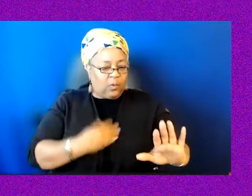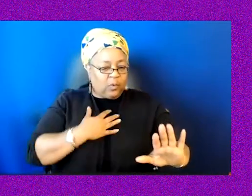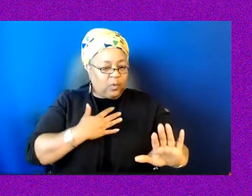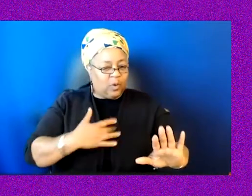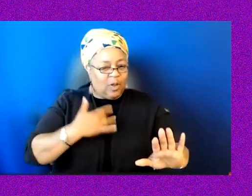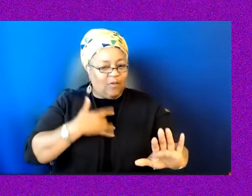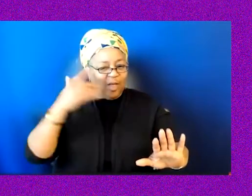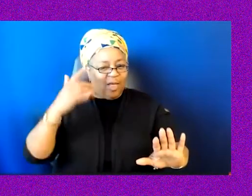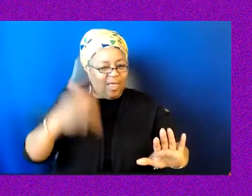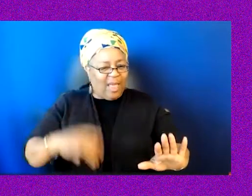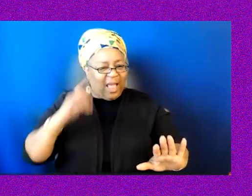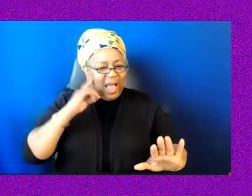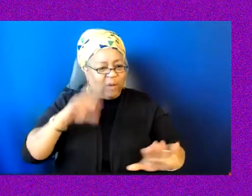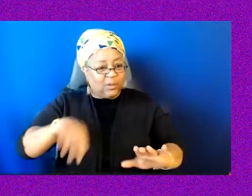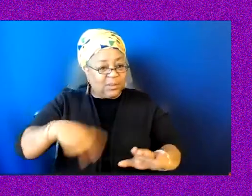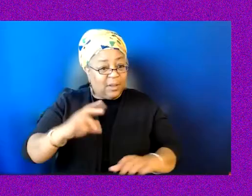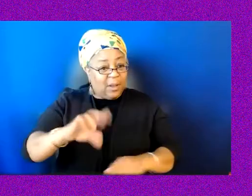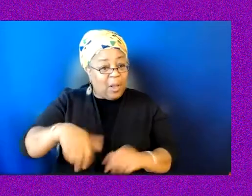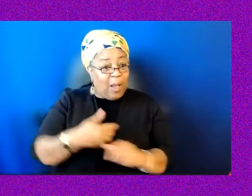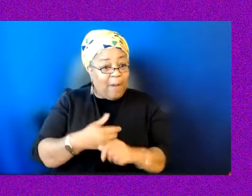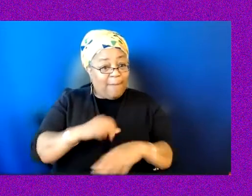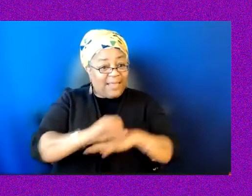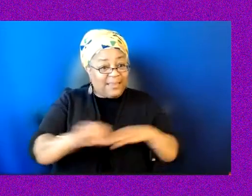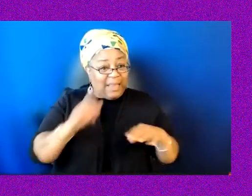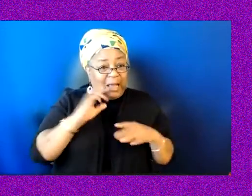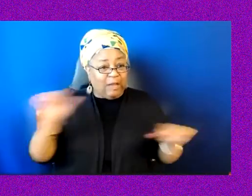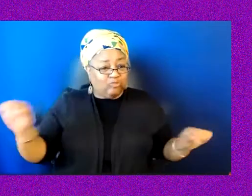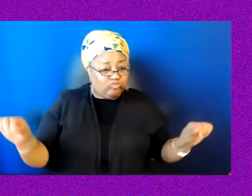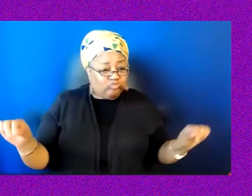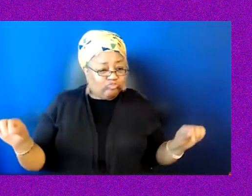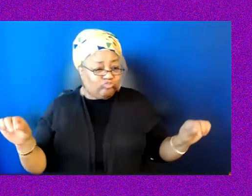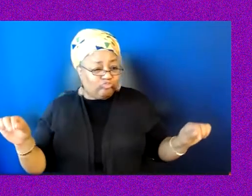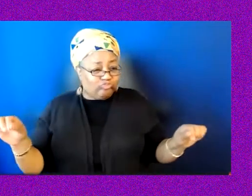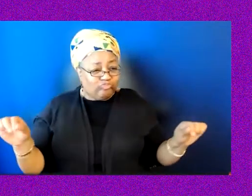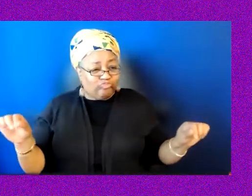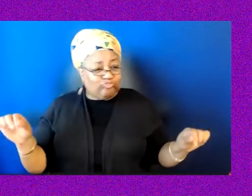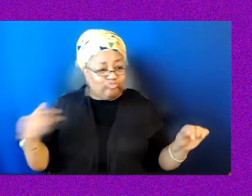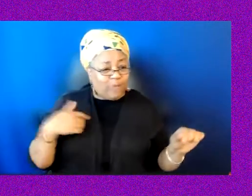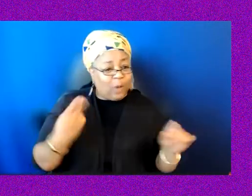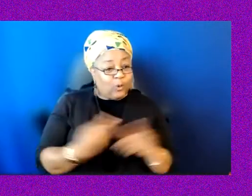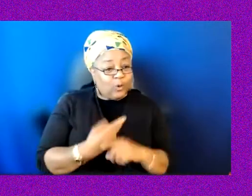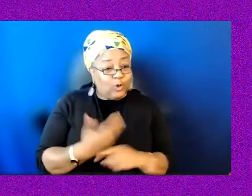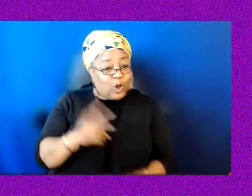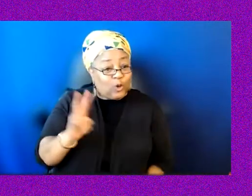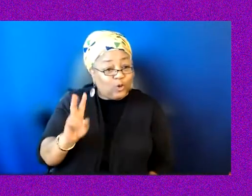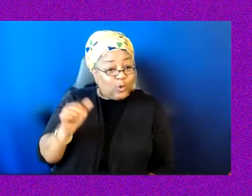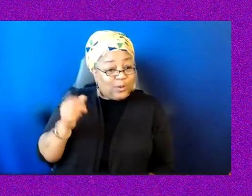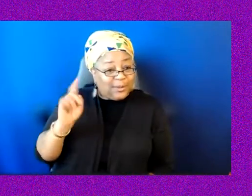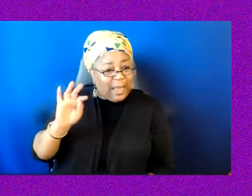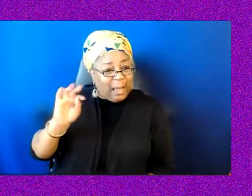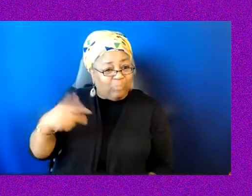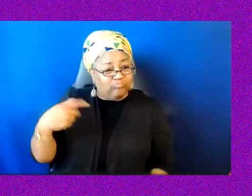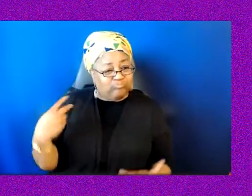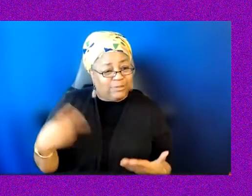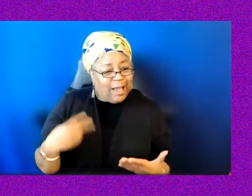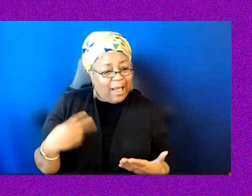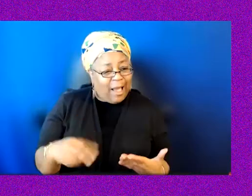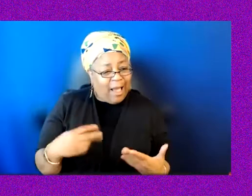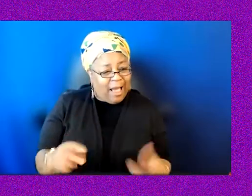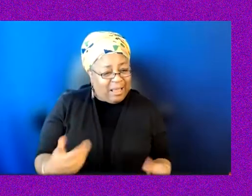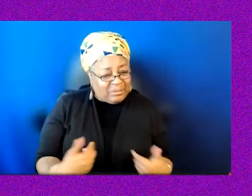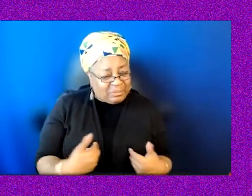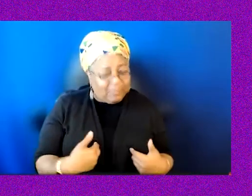deja lo siento porque yo estaba baile y baile ahí atrás. Espero que ustedes también se estuvieran moviendo porque yo me